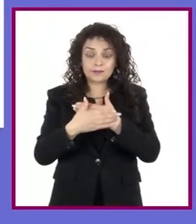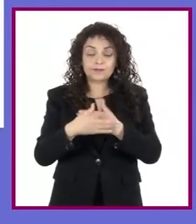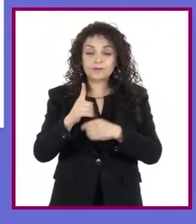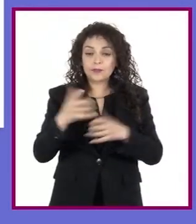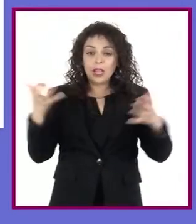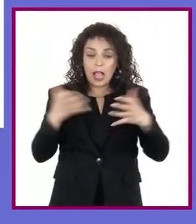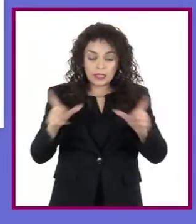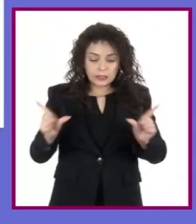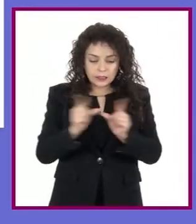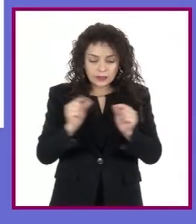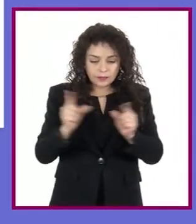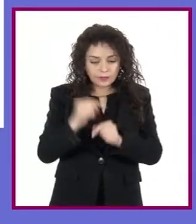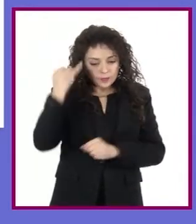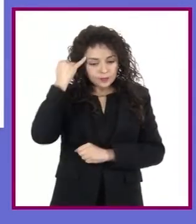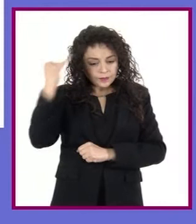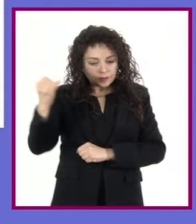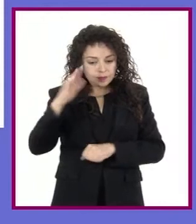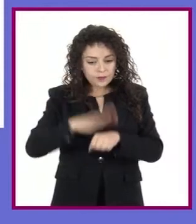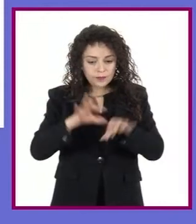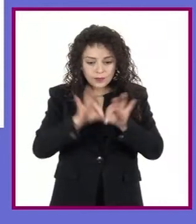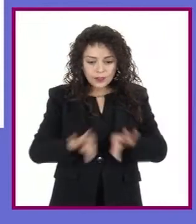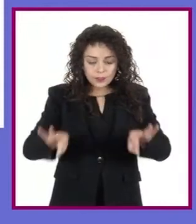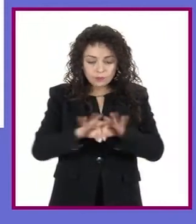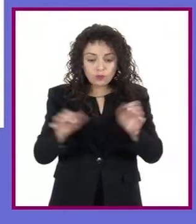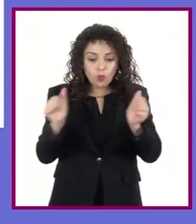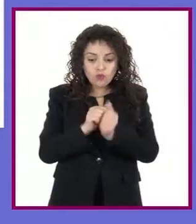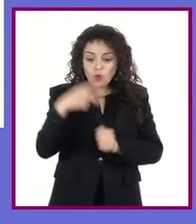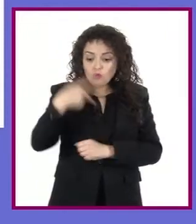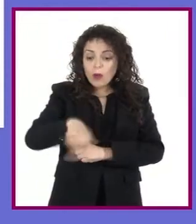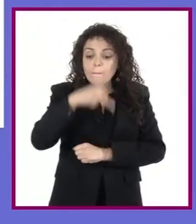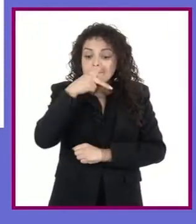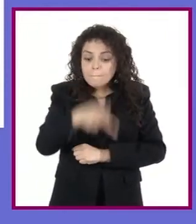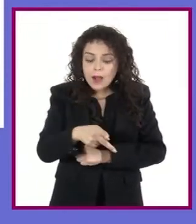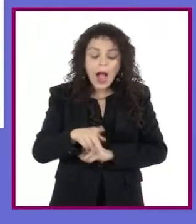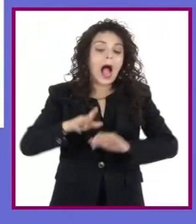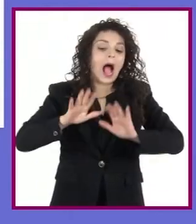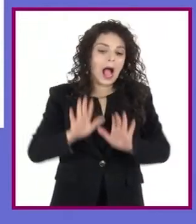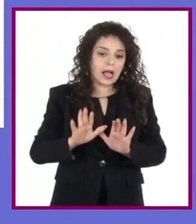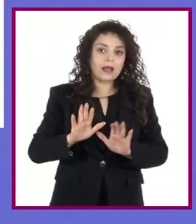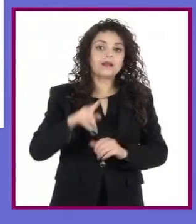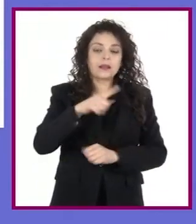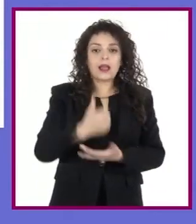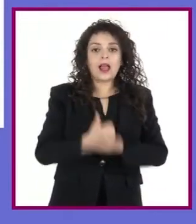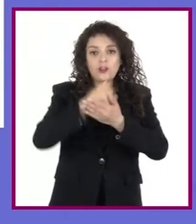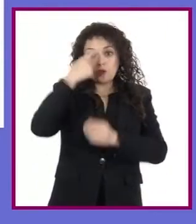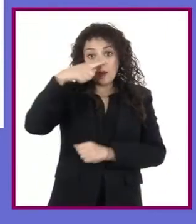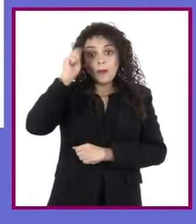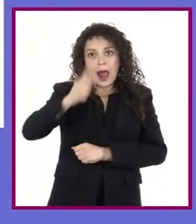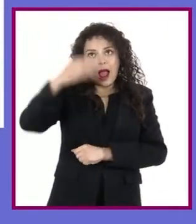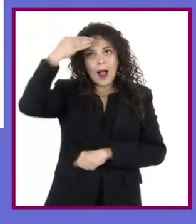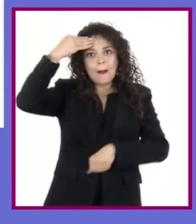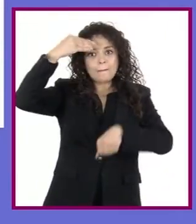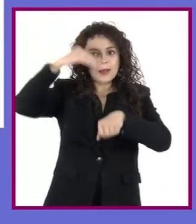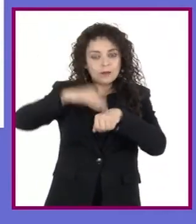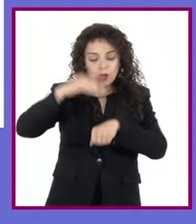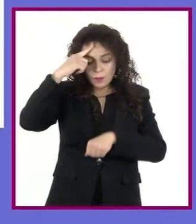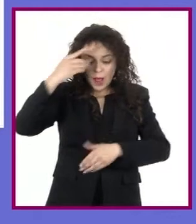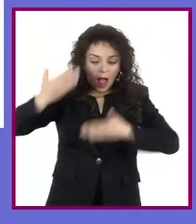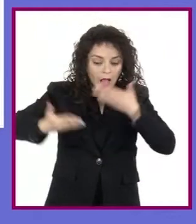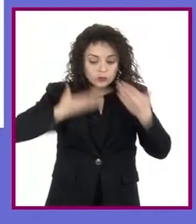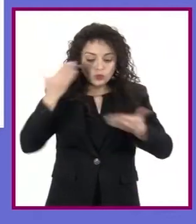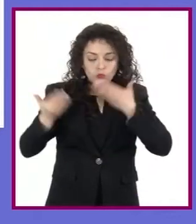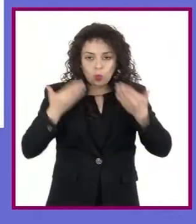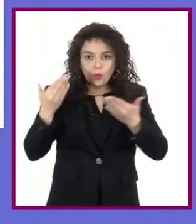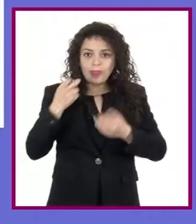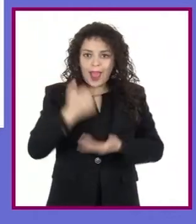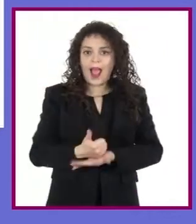las ideas importantes con nuestras propias palabras nos ayuda en la labor de memorización y de estudio. Y